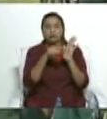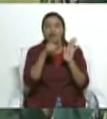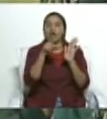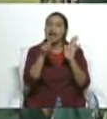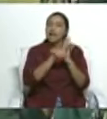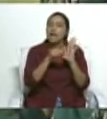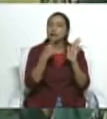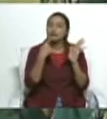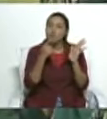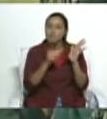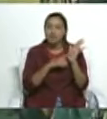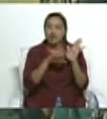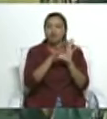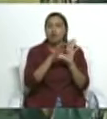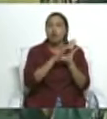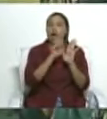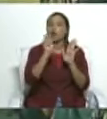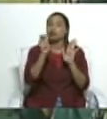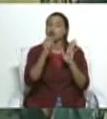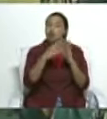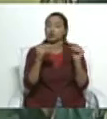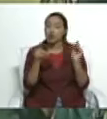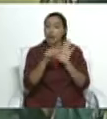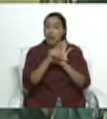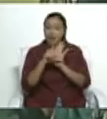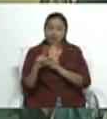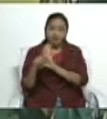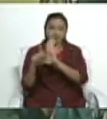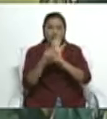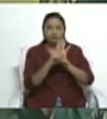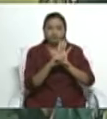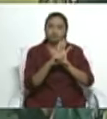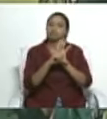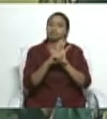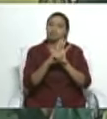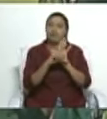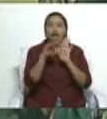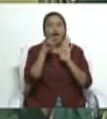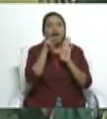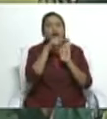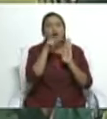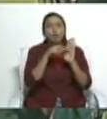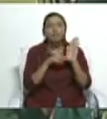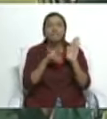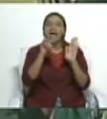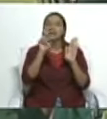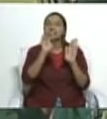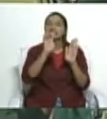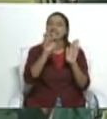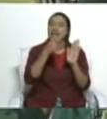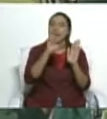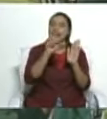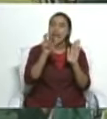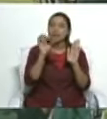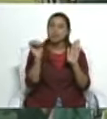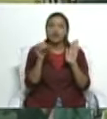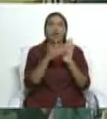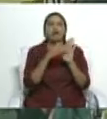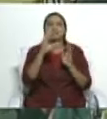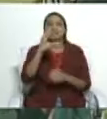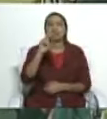Bolivariana de Venezuela, las leyes y la normativa reglamentaria del Consejo